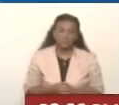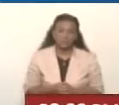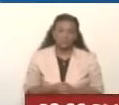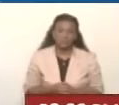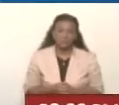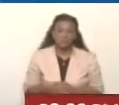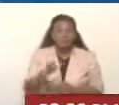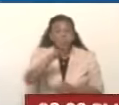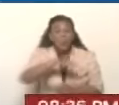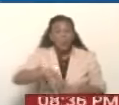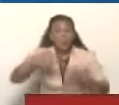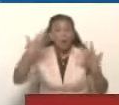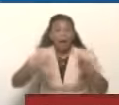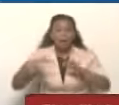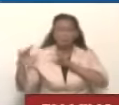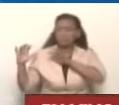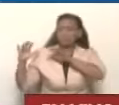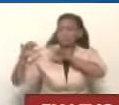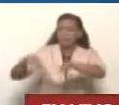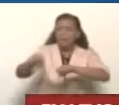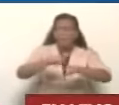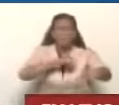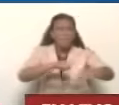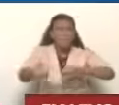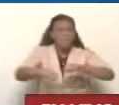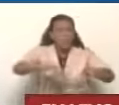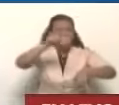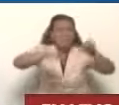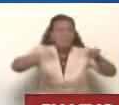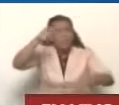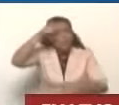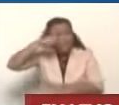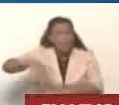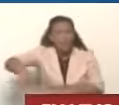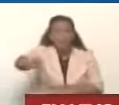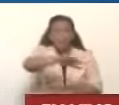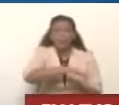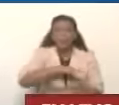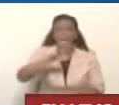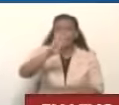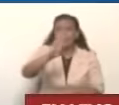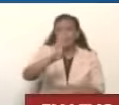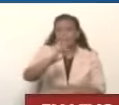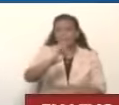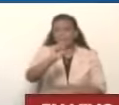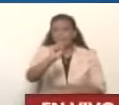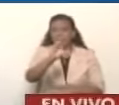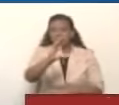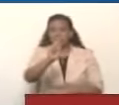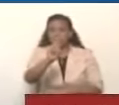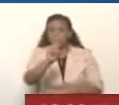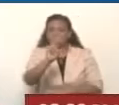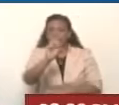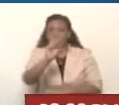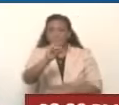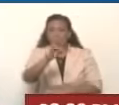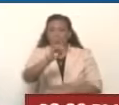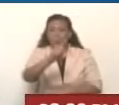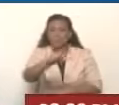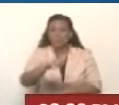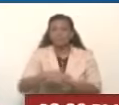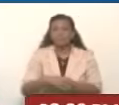la inmensa y monumental movilización que el pueblo de Biscucuy hizo de la noche a la mañana.